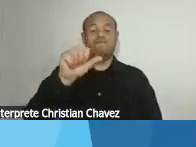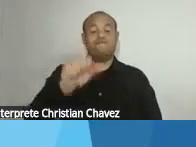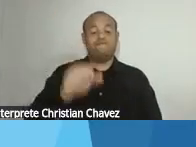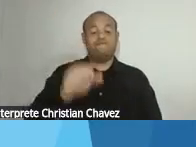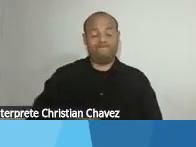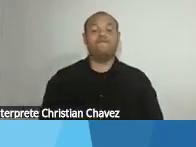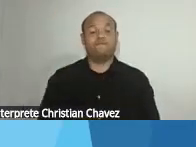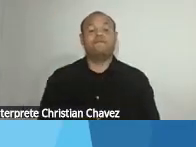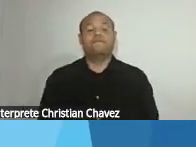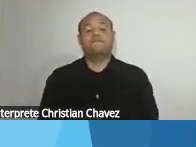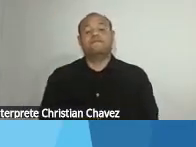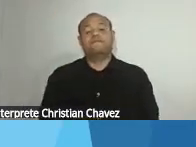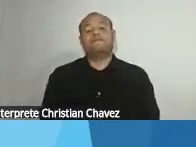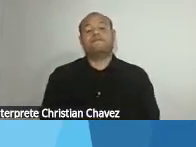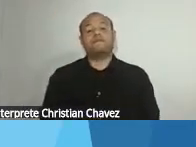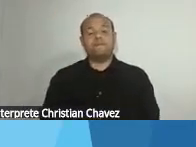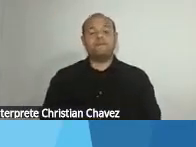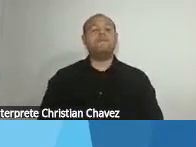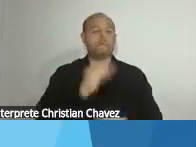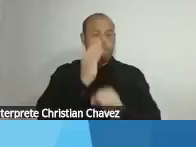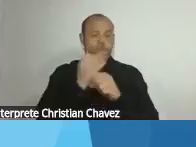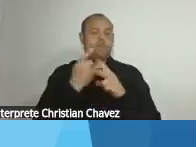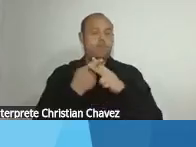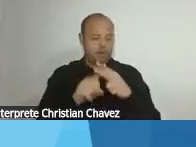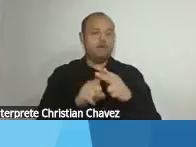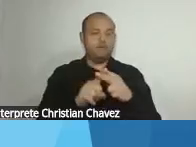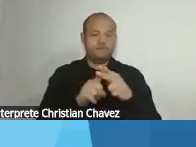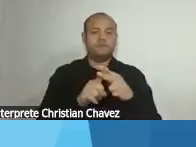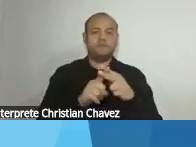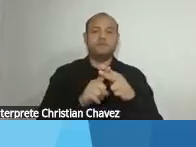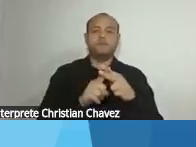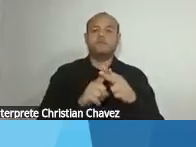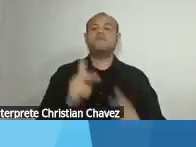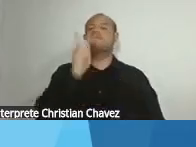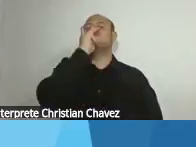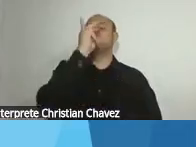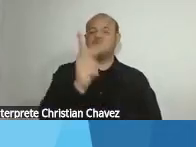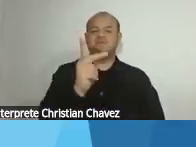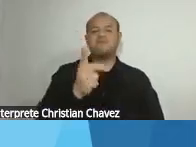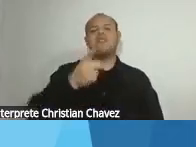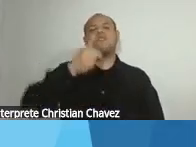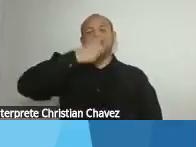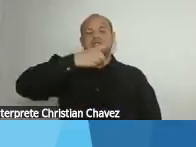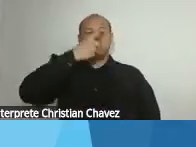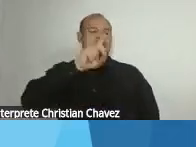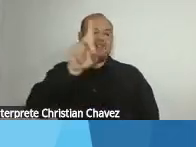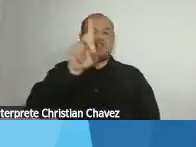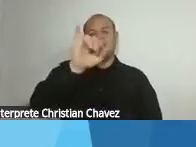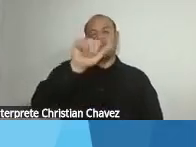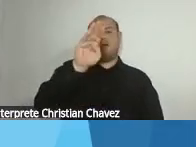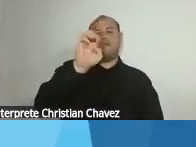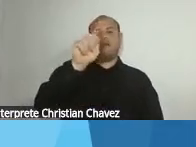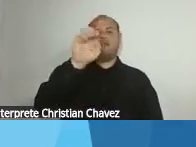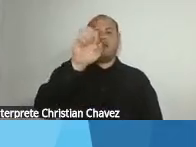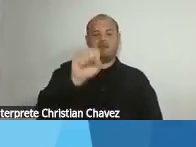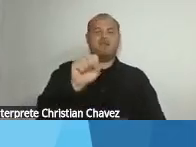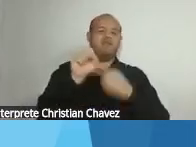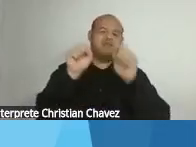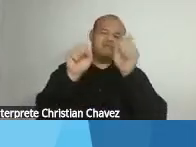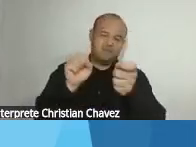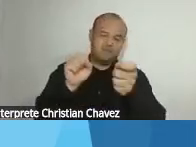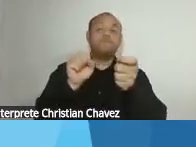Entonces, pues vamos a iniciar con la definición de diabetes. ¿Sí? La diabetes es una